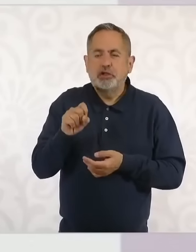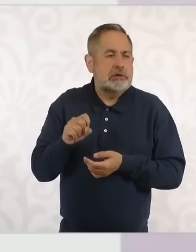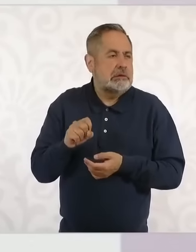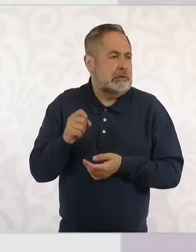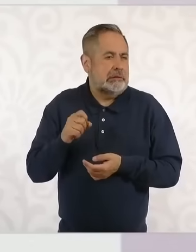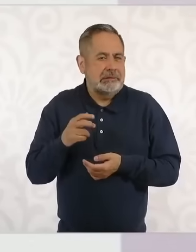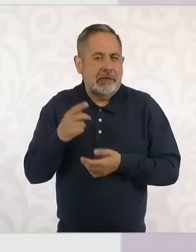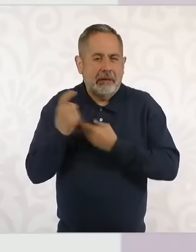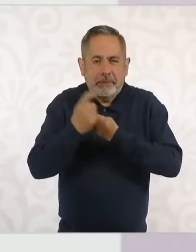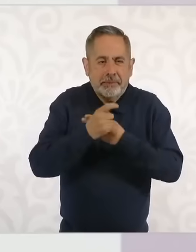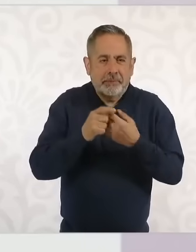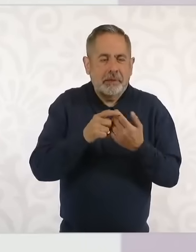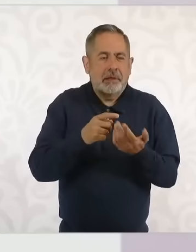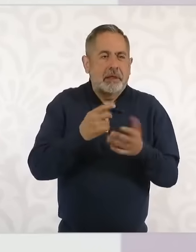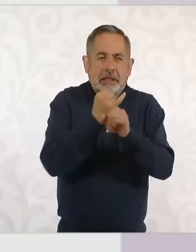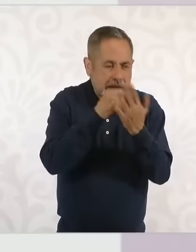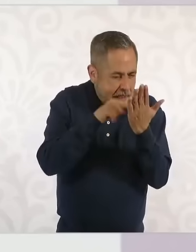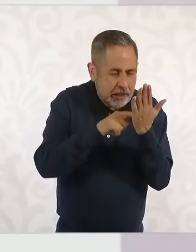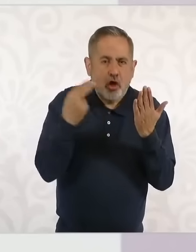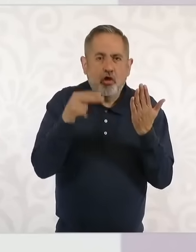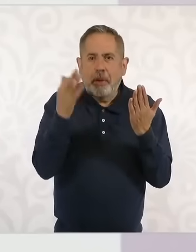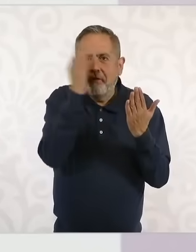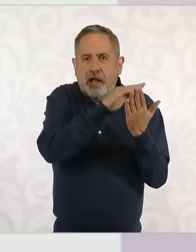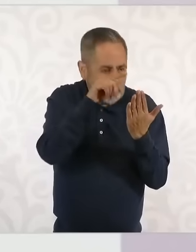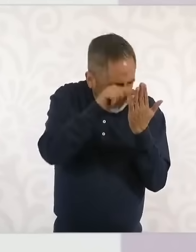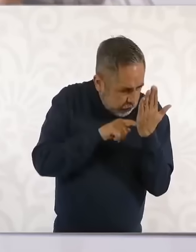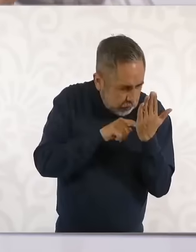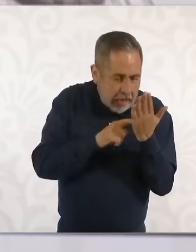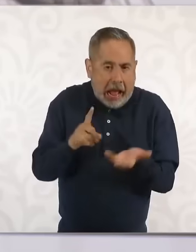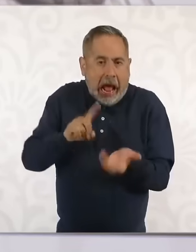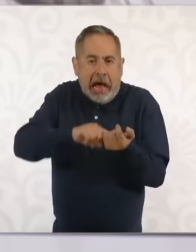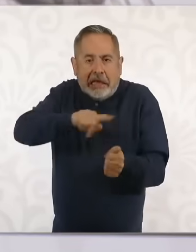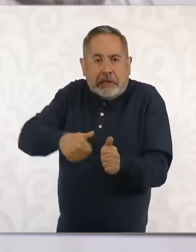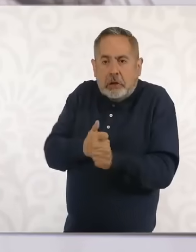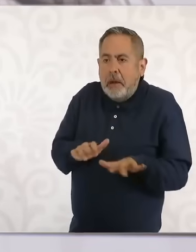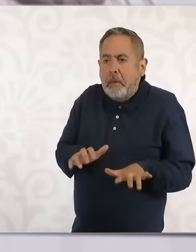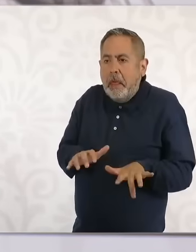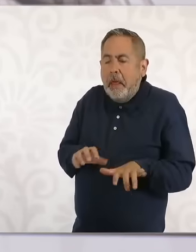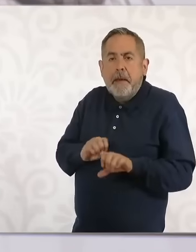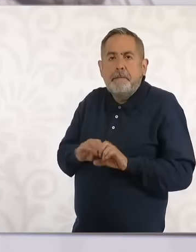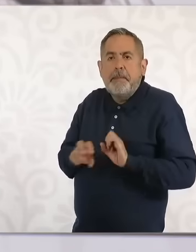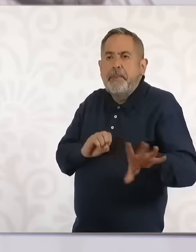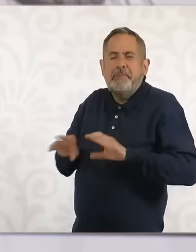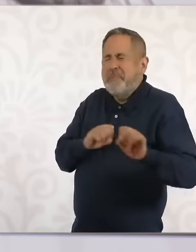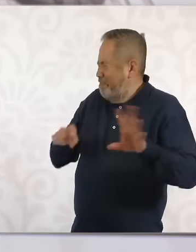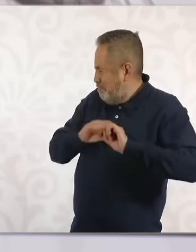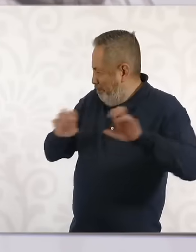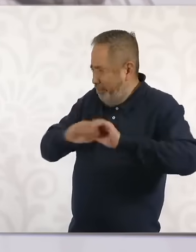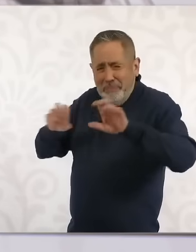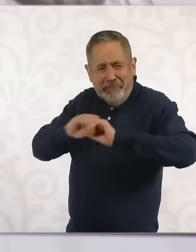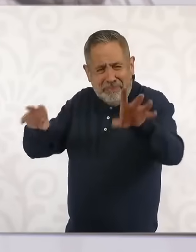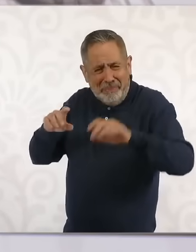con cuentas falsas manejadas por una persona, miles de cuentas falsas.